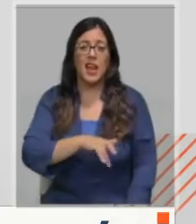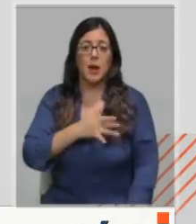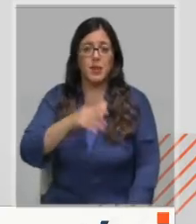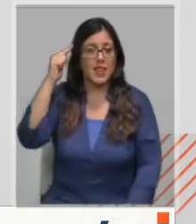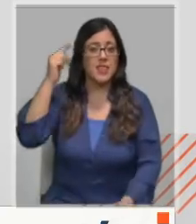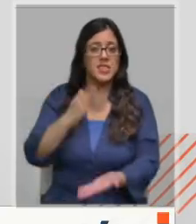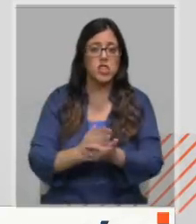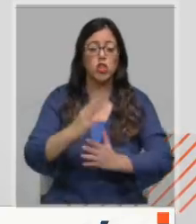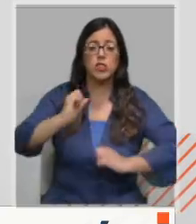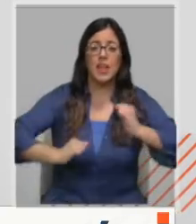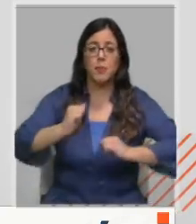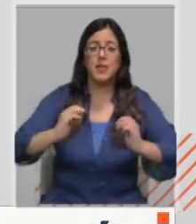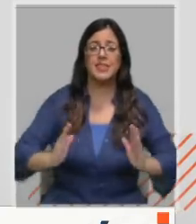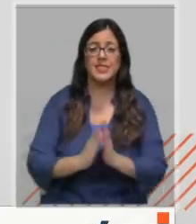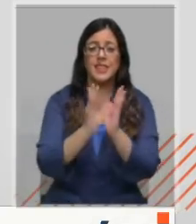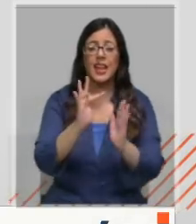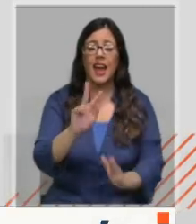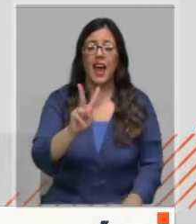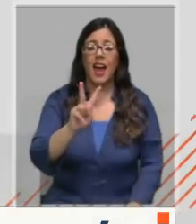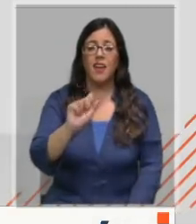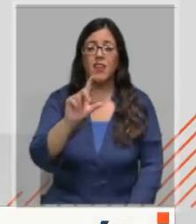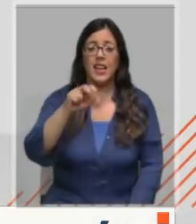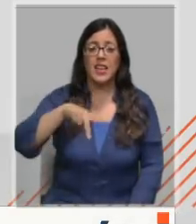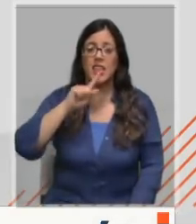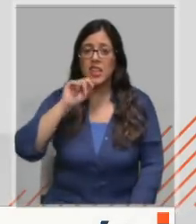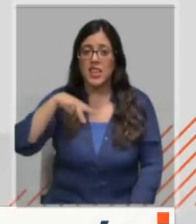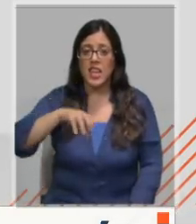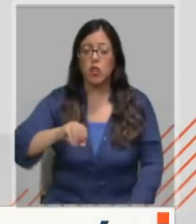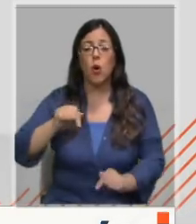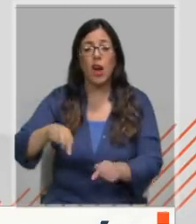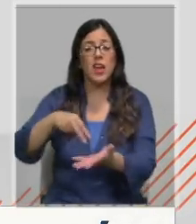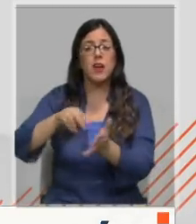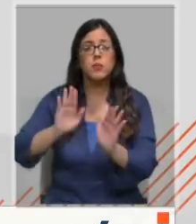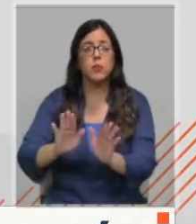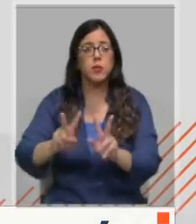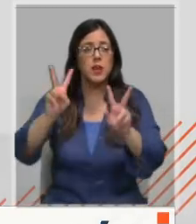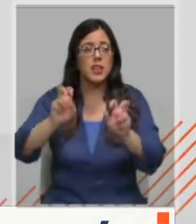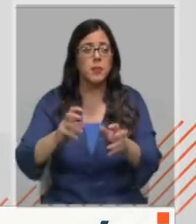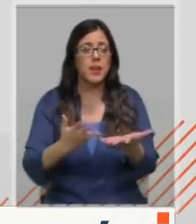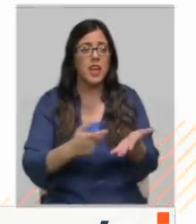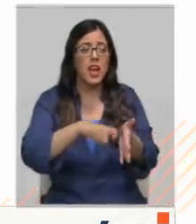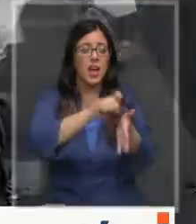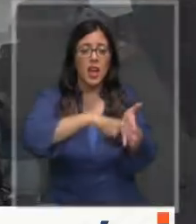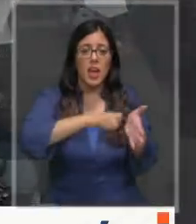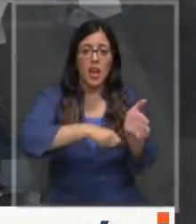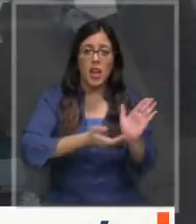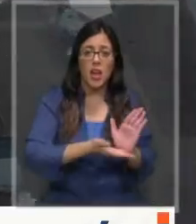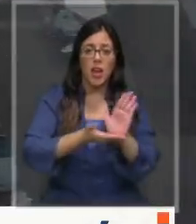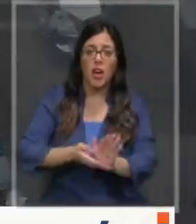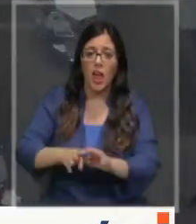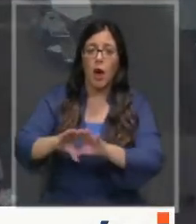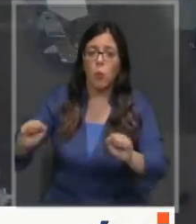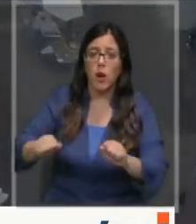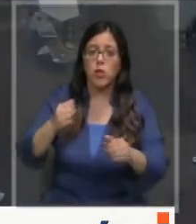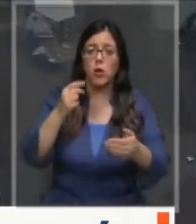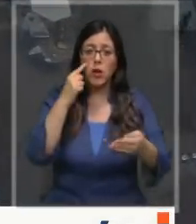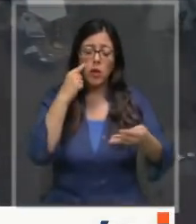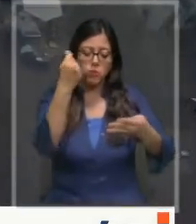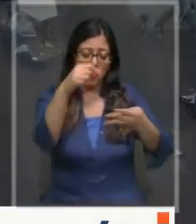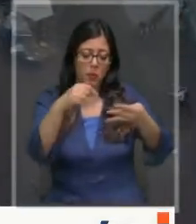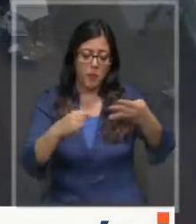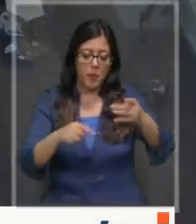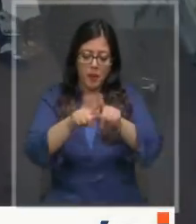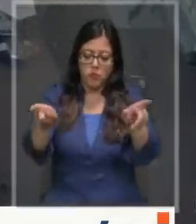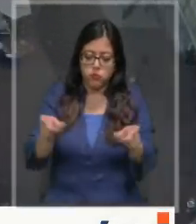decisión de la inmobiliaria San Valentino, toda vez que lo esperable y correcto era rescindir el contrato de mutuo acuerdo, lo anterior acogiendo las observaciones de la